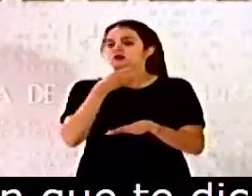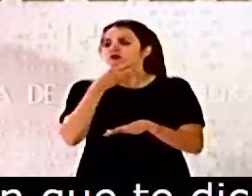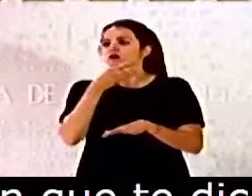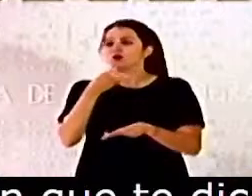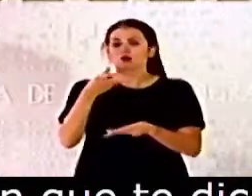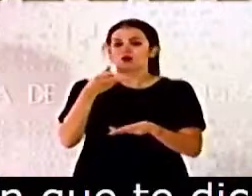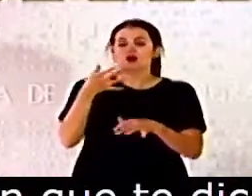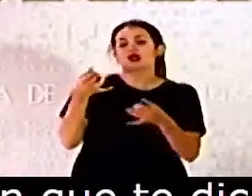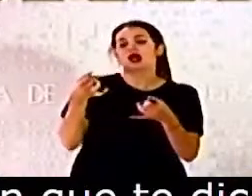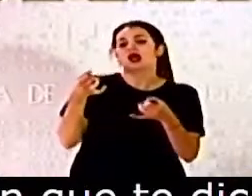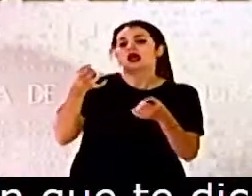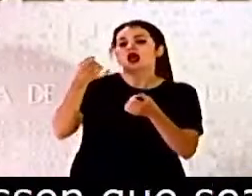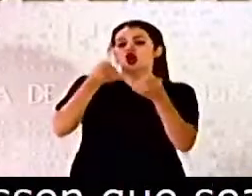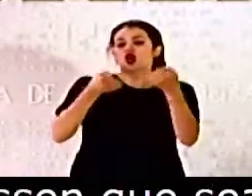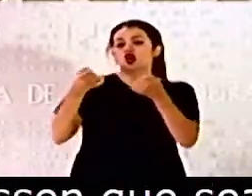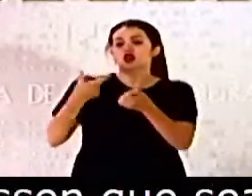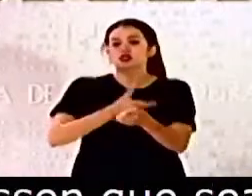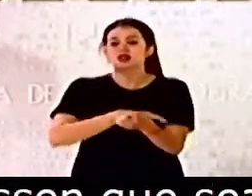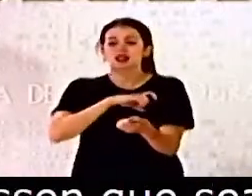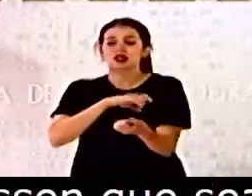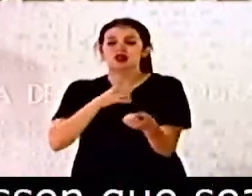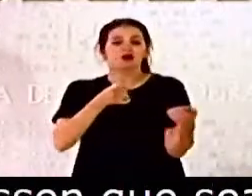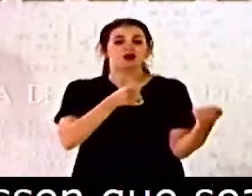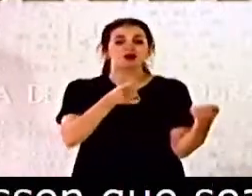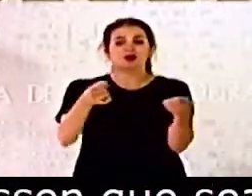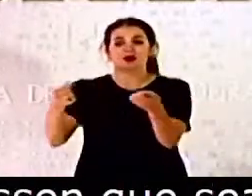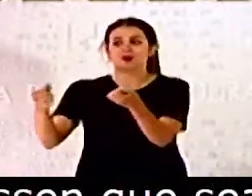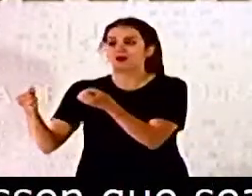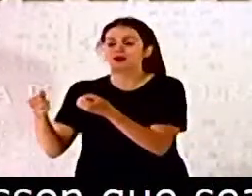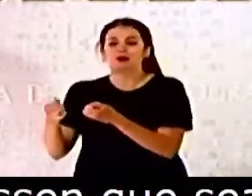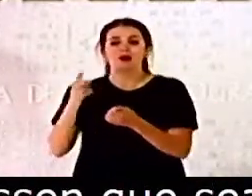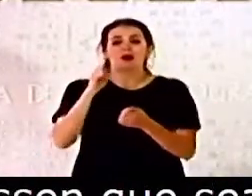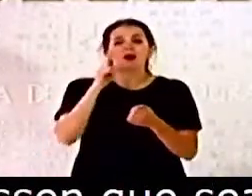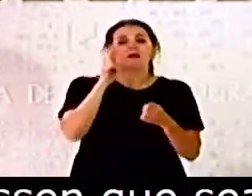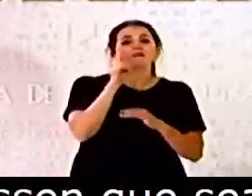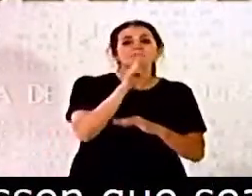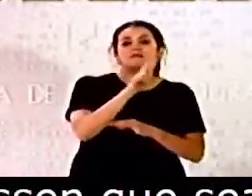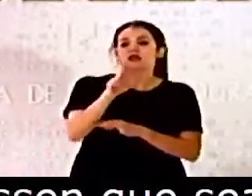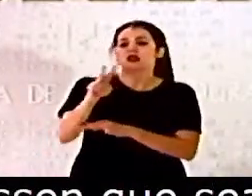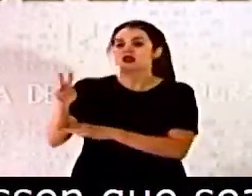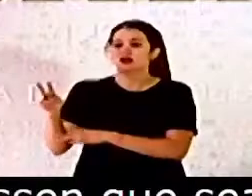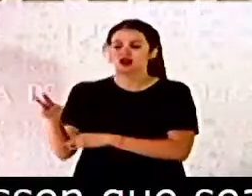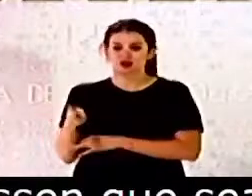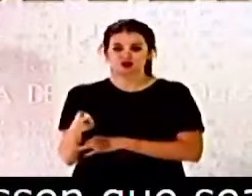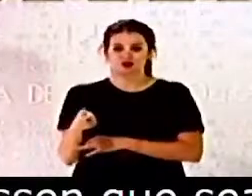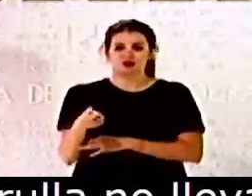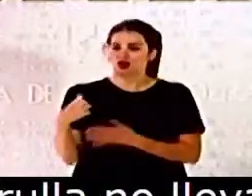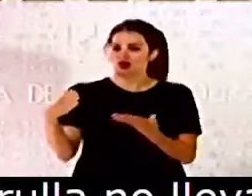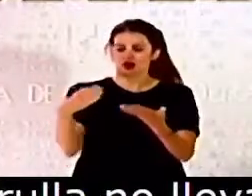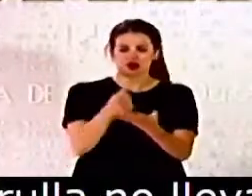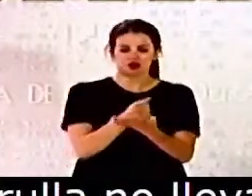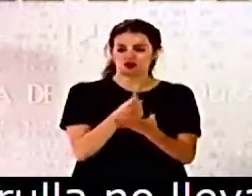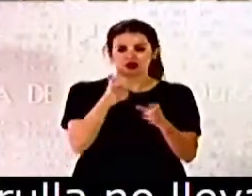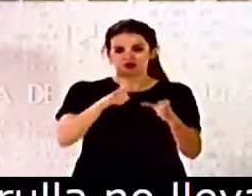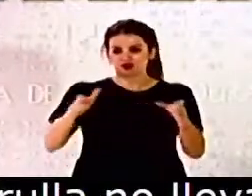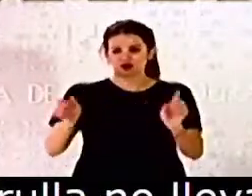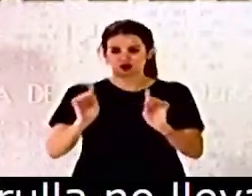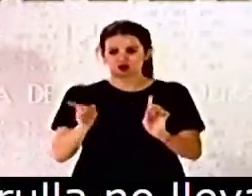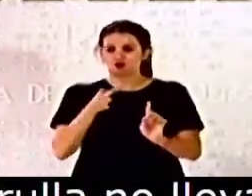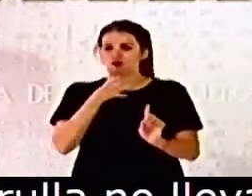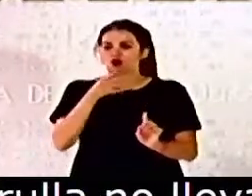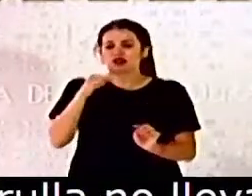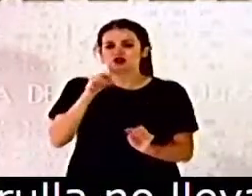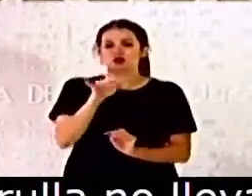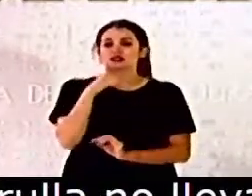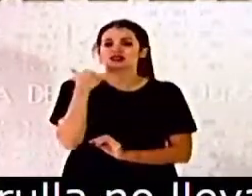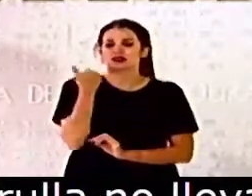no llevan un lector de código QR que va encriptado, porque lleva datos de carácter personal y porque además a mí no me apetece